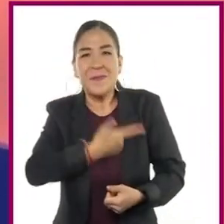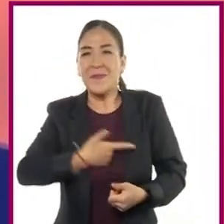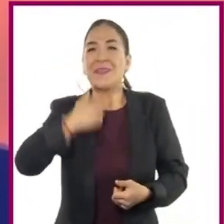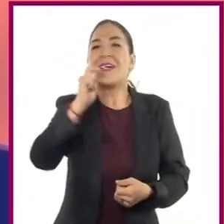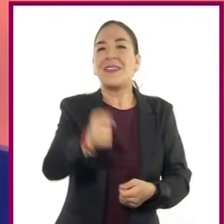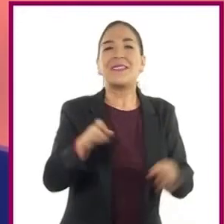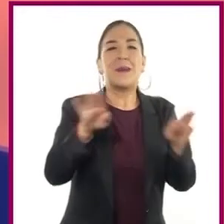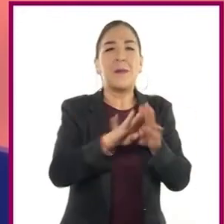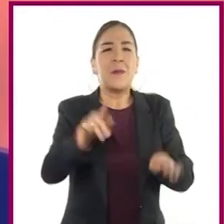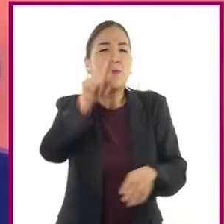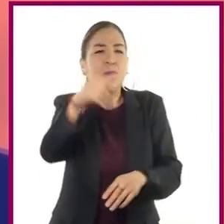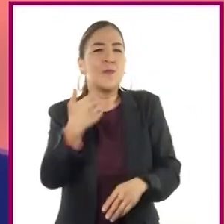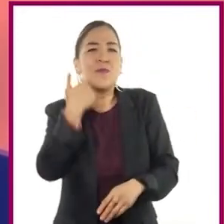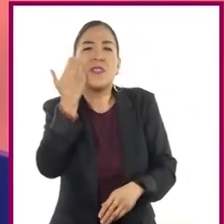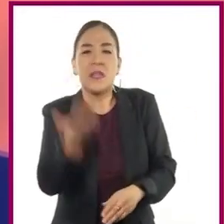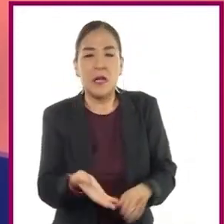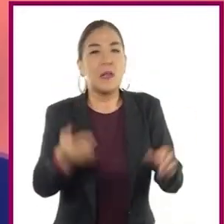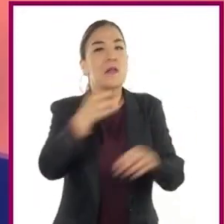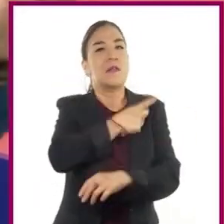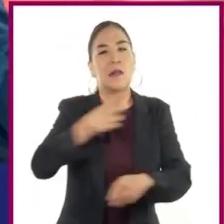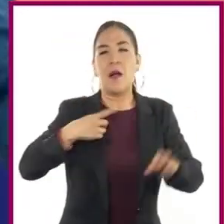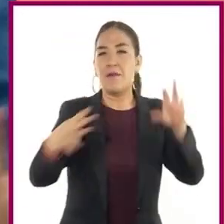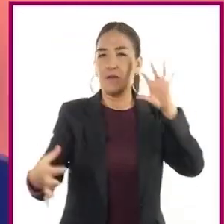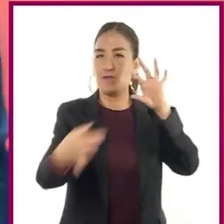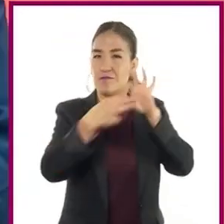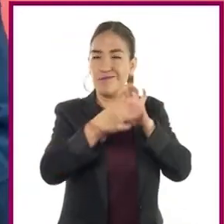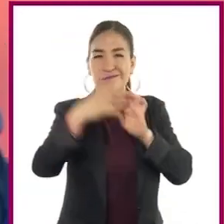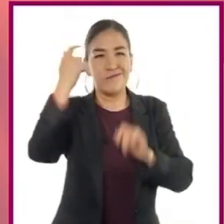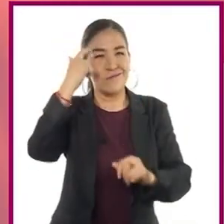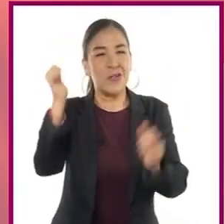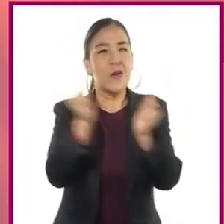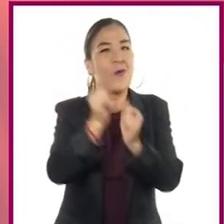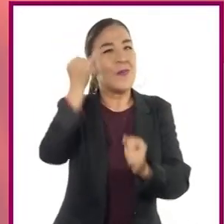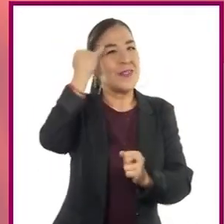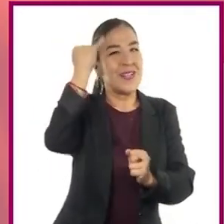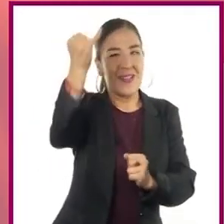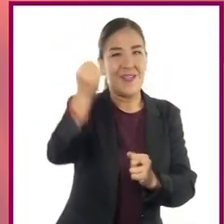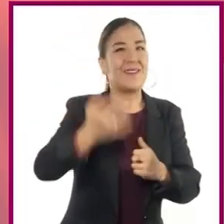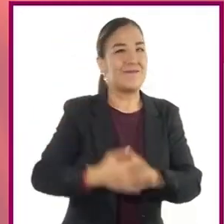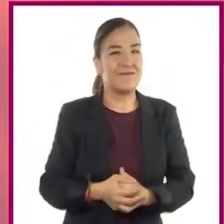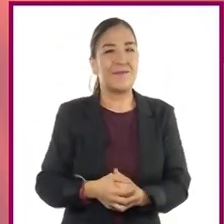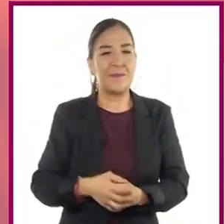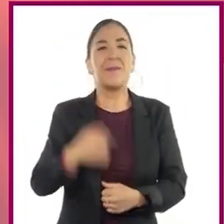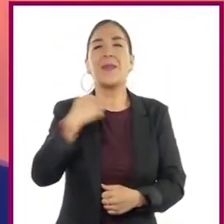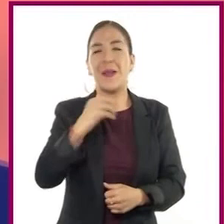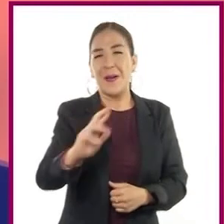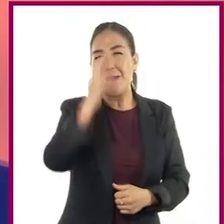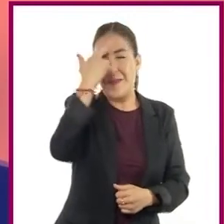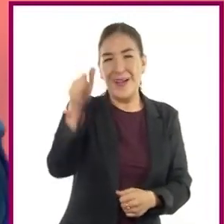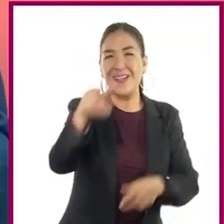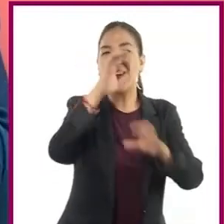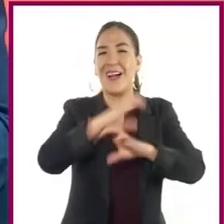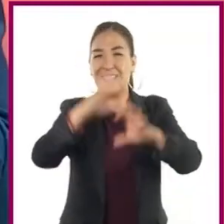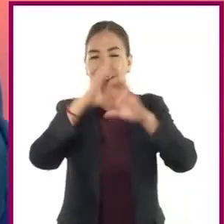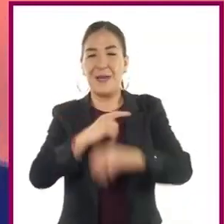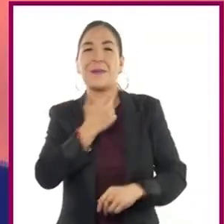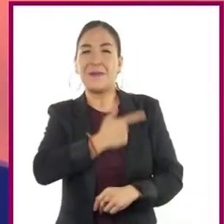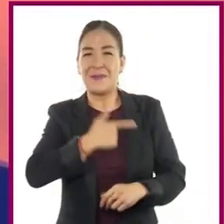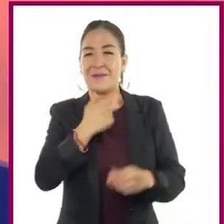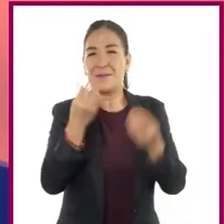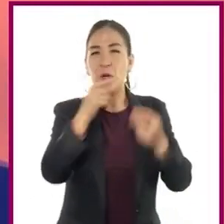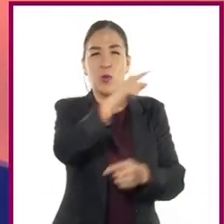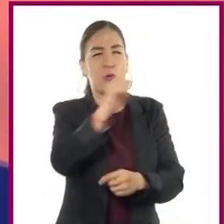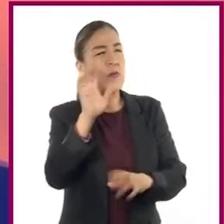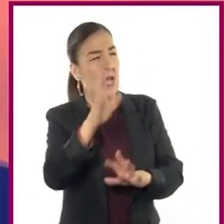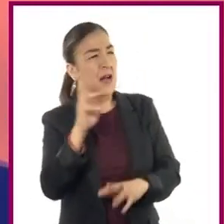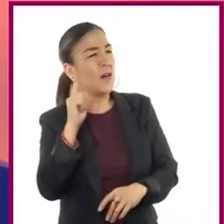que nosotros queramos, siendo coherentes con nuestros ideales. Me acordé de una canción que me gusta mucho. ¿Ha escuchado